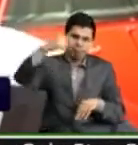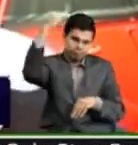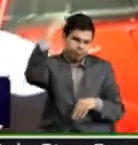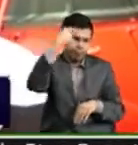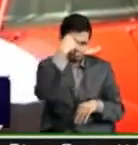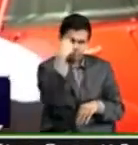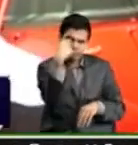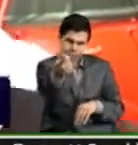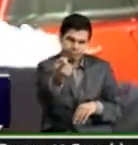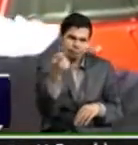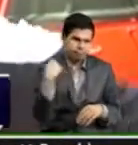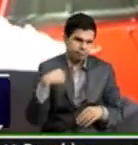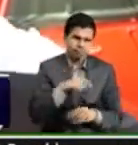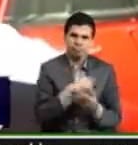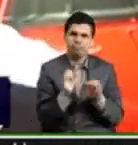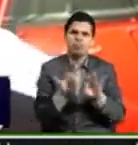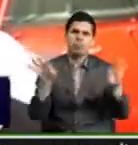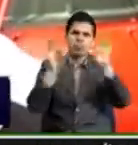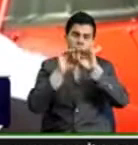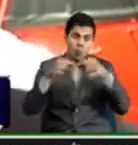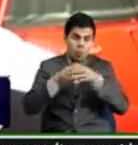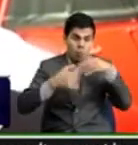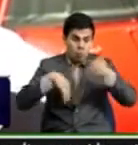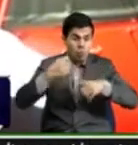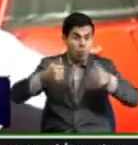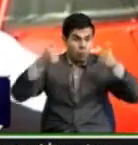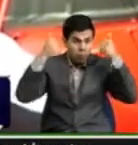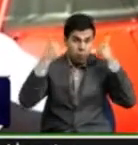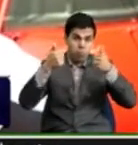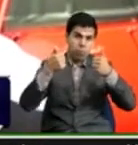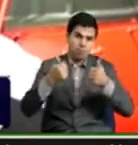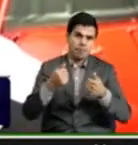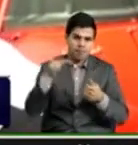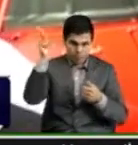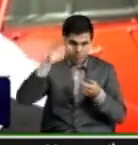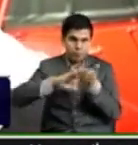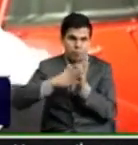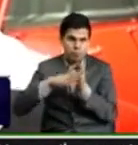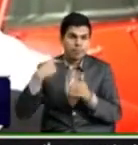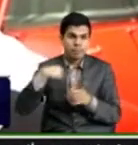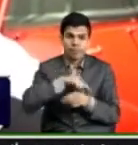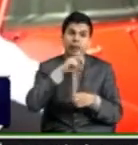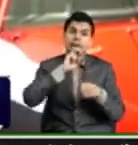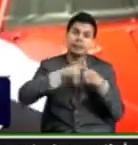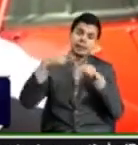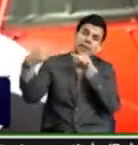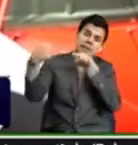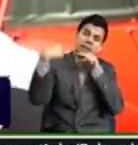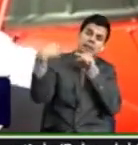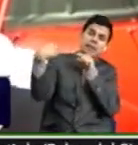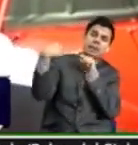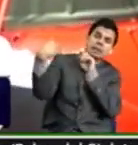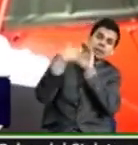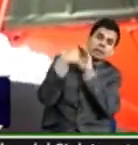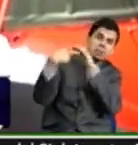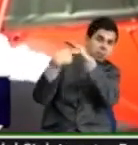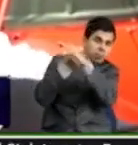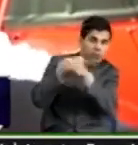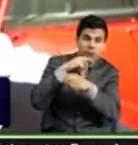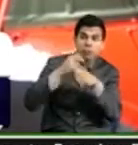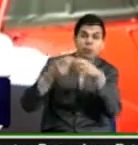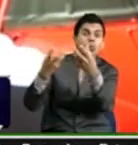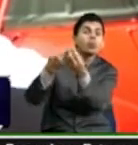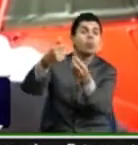por ahí ese equipo juega bien allá en floridablanca nos complicará el primer tiempo empezaron a está ganando tiene muy buen equipo